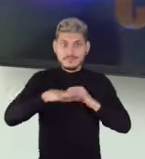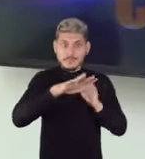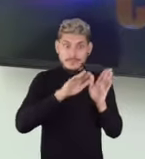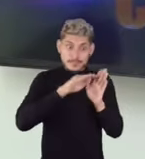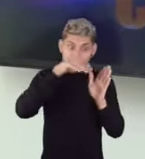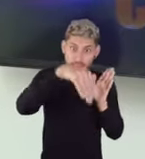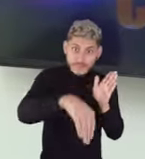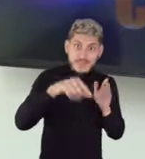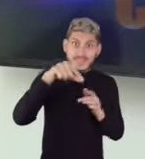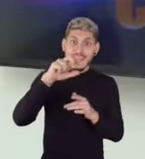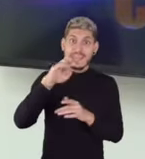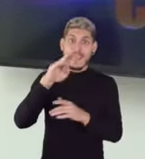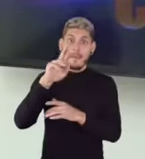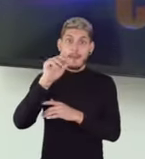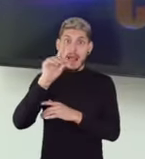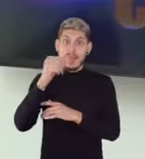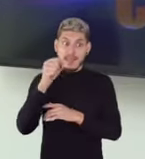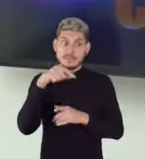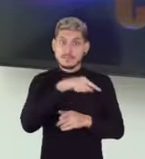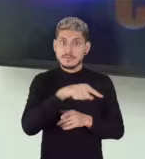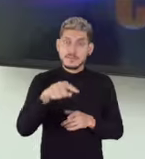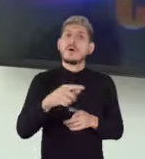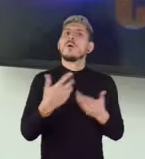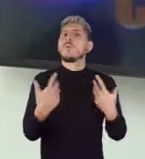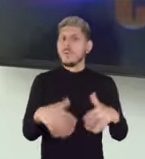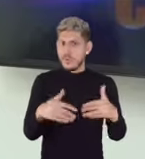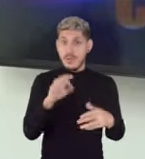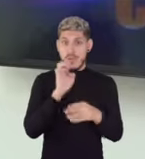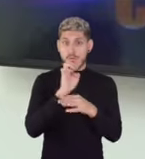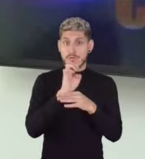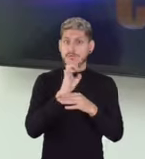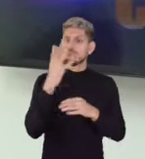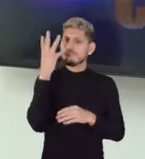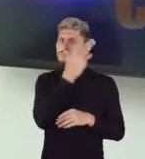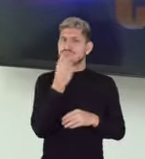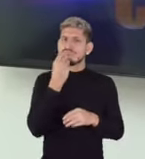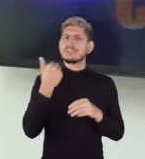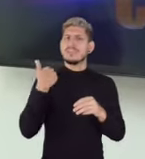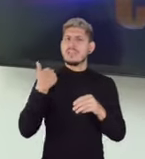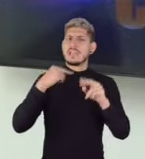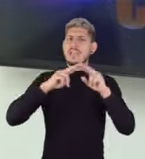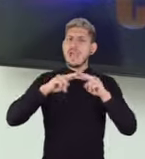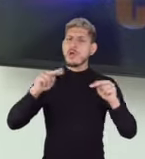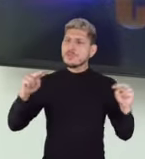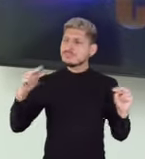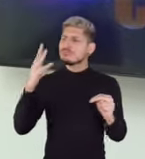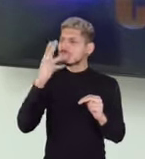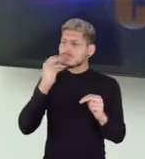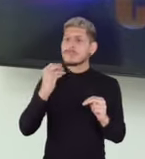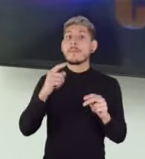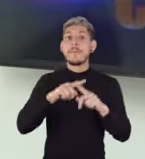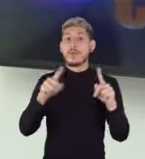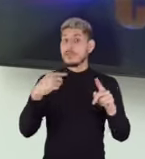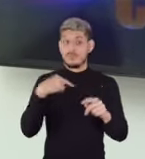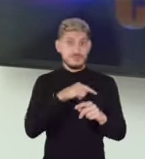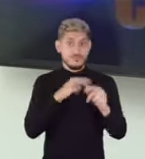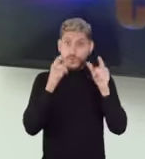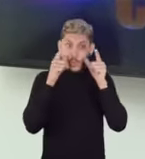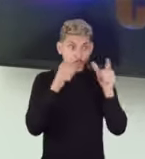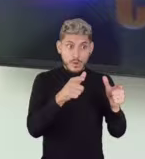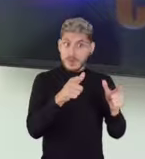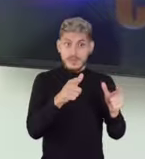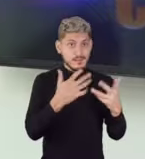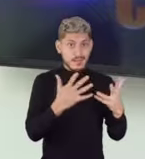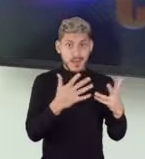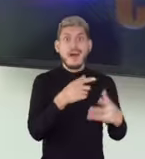las quebradas que albergan tanto flora y fauna, Ecuador siendo un país, un paraíso, si no lo cuidamos nosotros se va a destruir. Entonces pido a todas